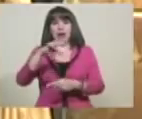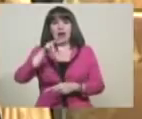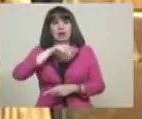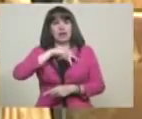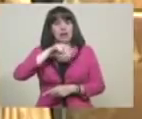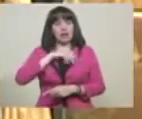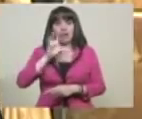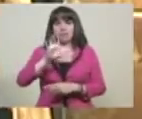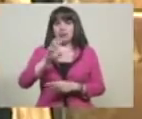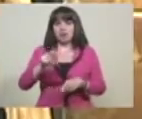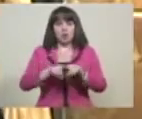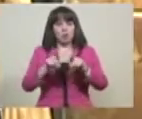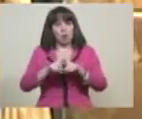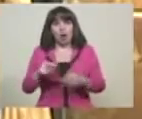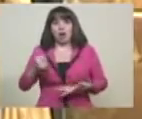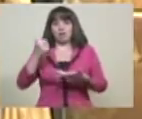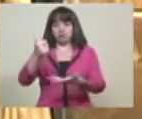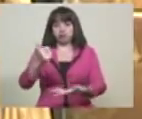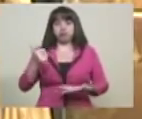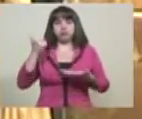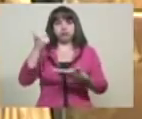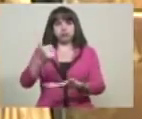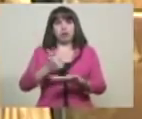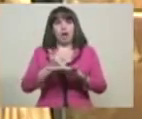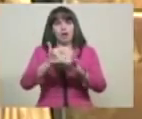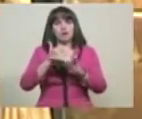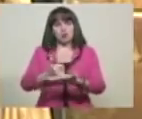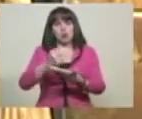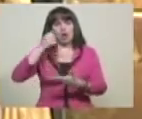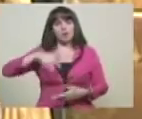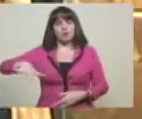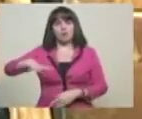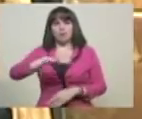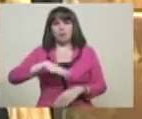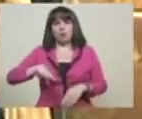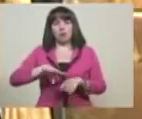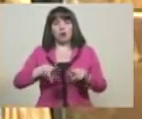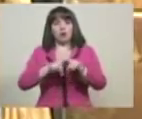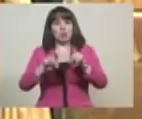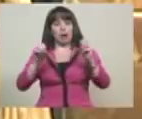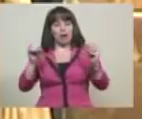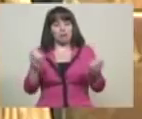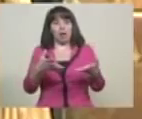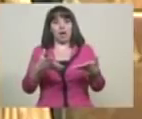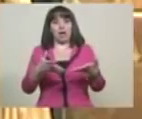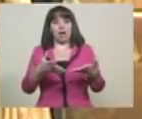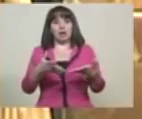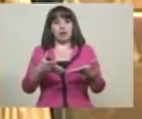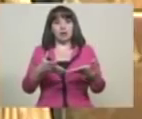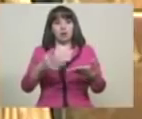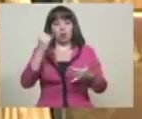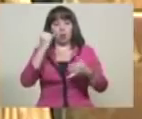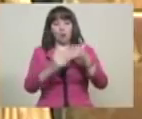bonos protectores de los distintos sistemas de protección del pueblo, que ha sido mágico. Ha sido